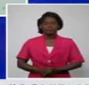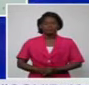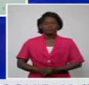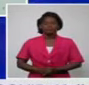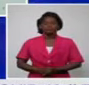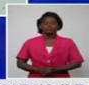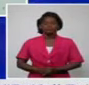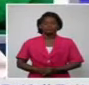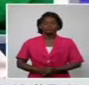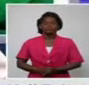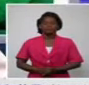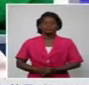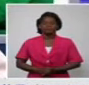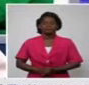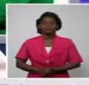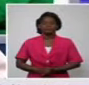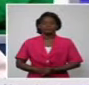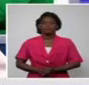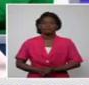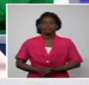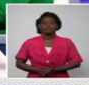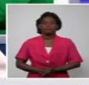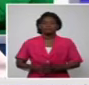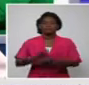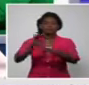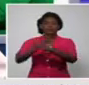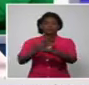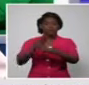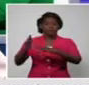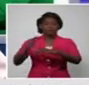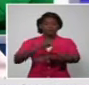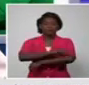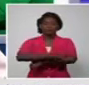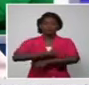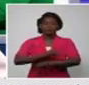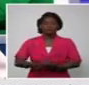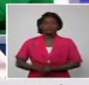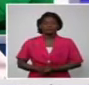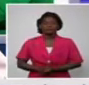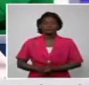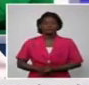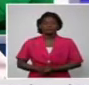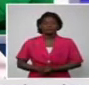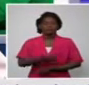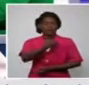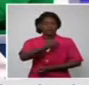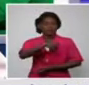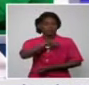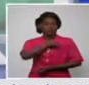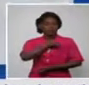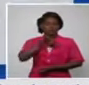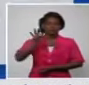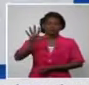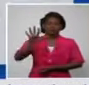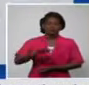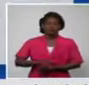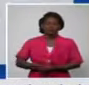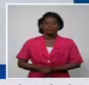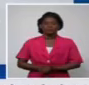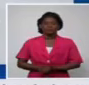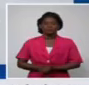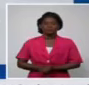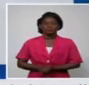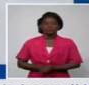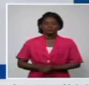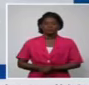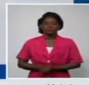Por la procedencia de los países, de España 5, de Jamaica y Rusia 2 cada uno, y